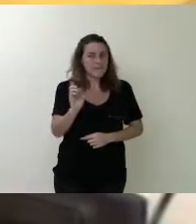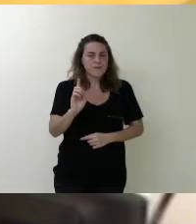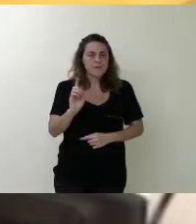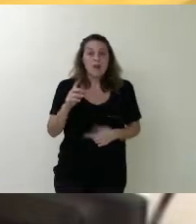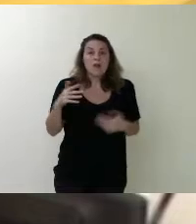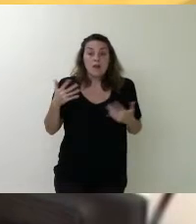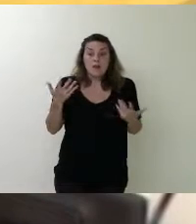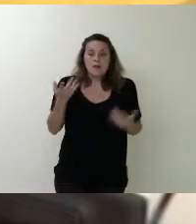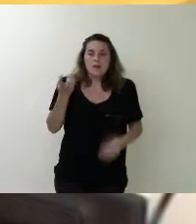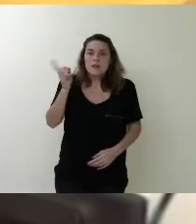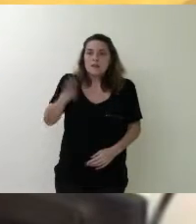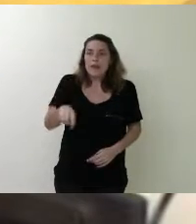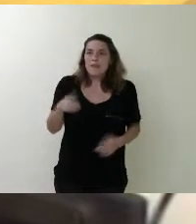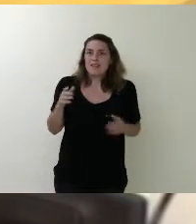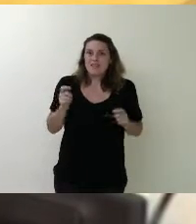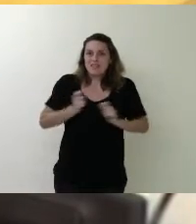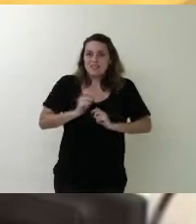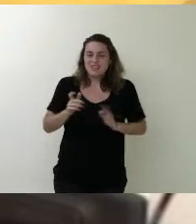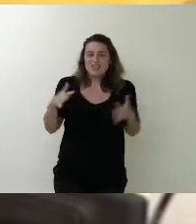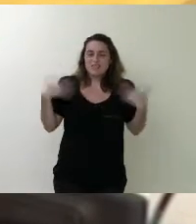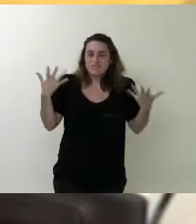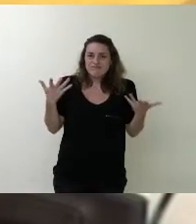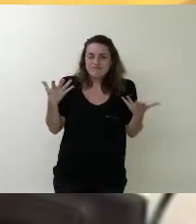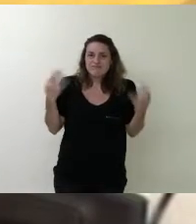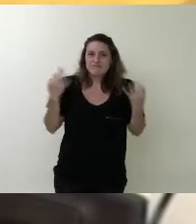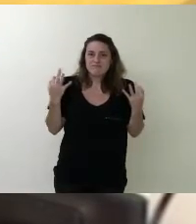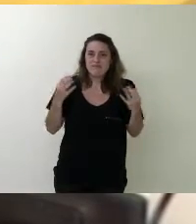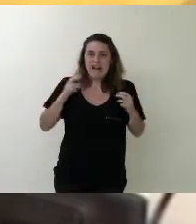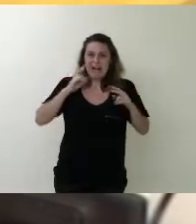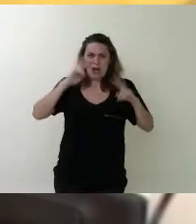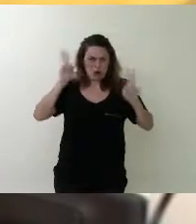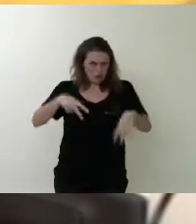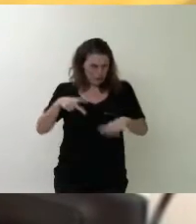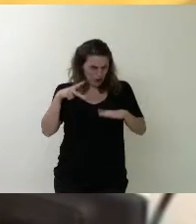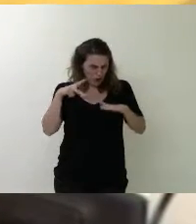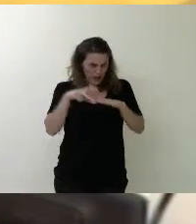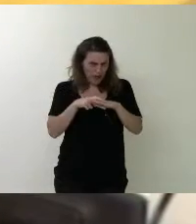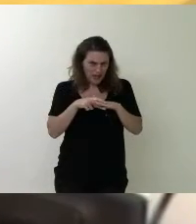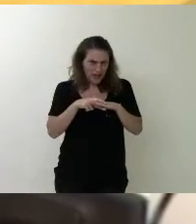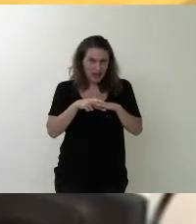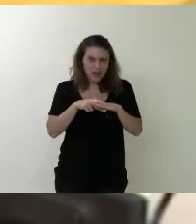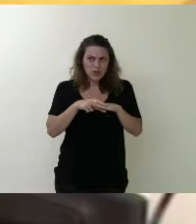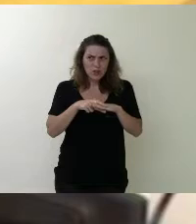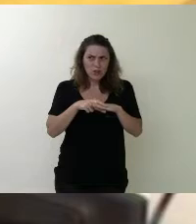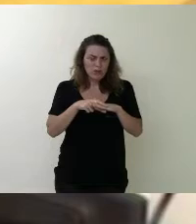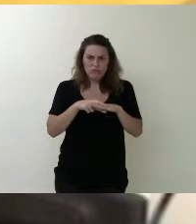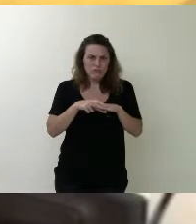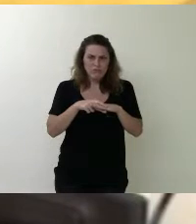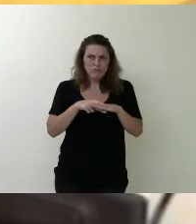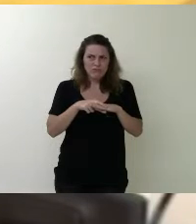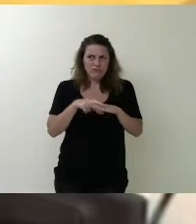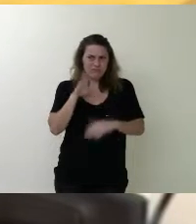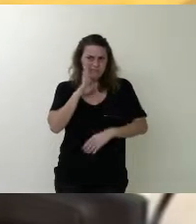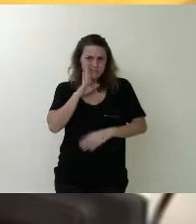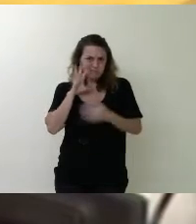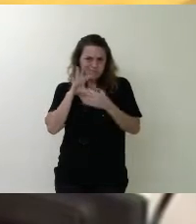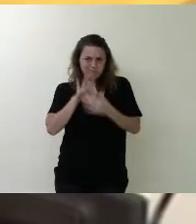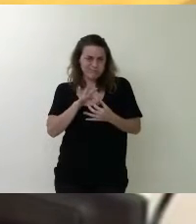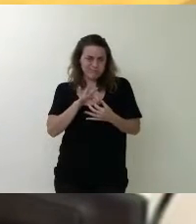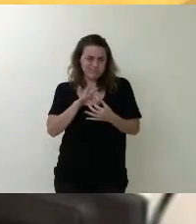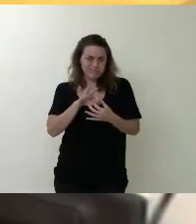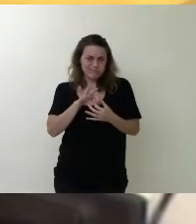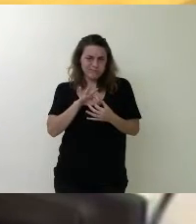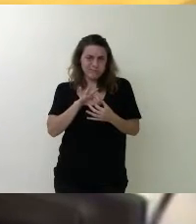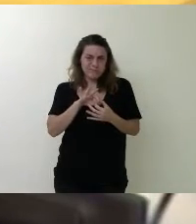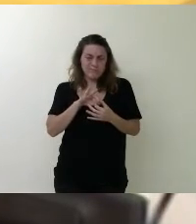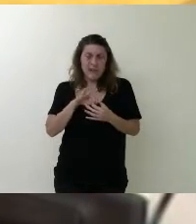supuesto, sorprende bastante que traigamos un reconocimiento de crédito en consecuencia con lo que he expresado, pues en el